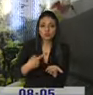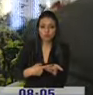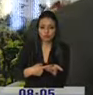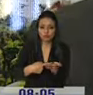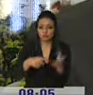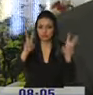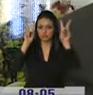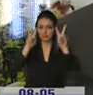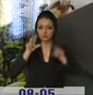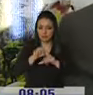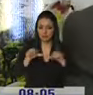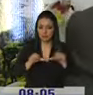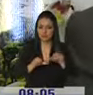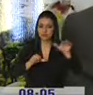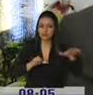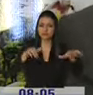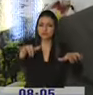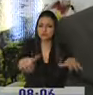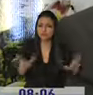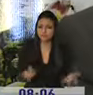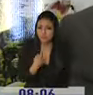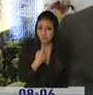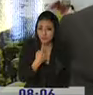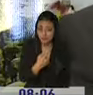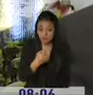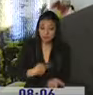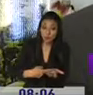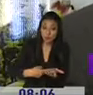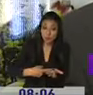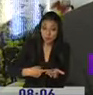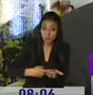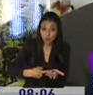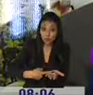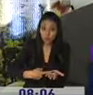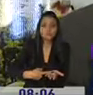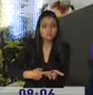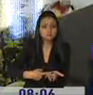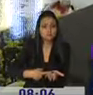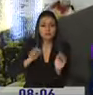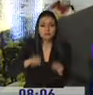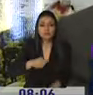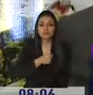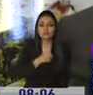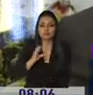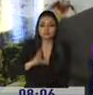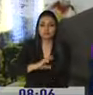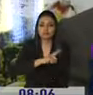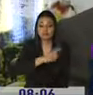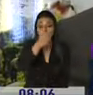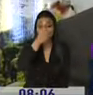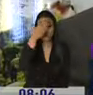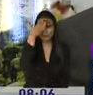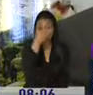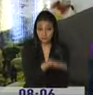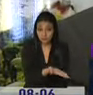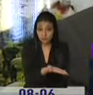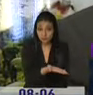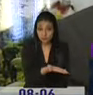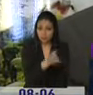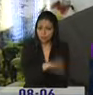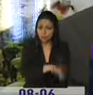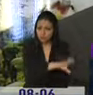fideicomiso y que pretenden en esa reunión que el patrimonio de Santo Domingo, de los Táchiras,